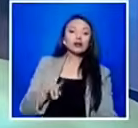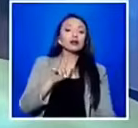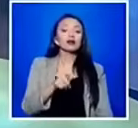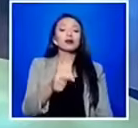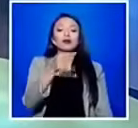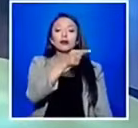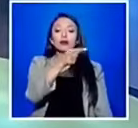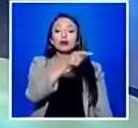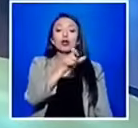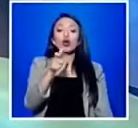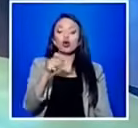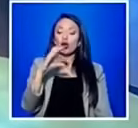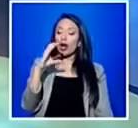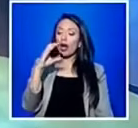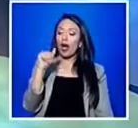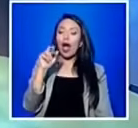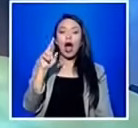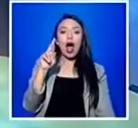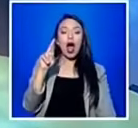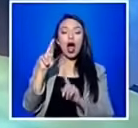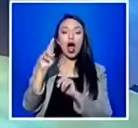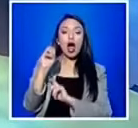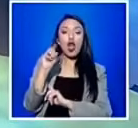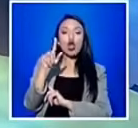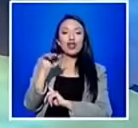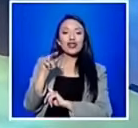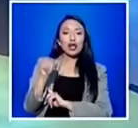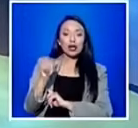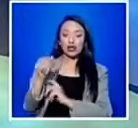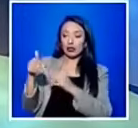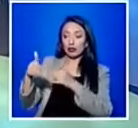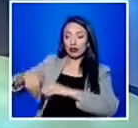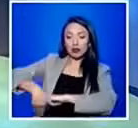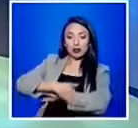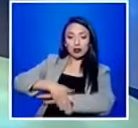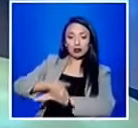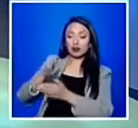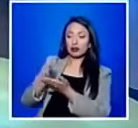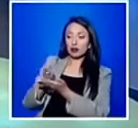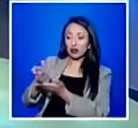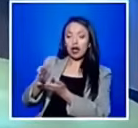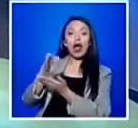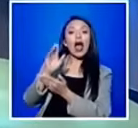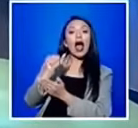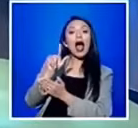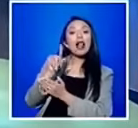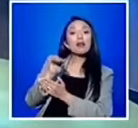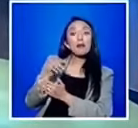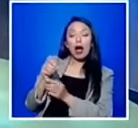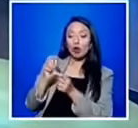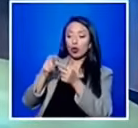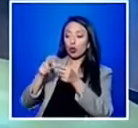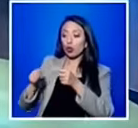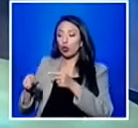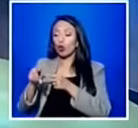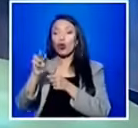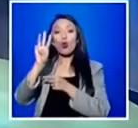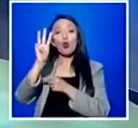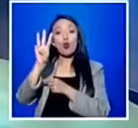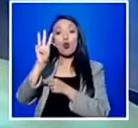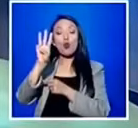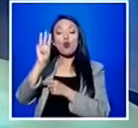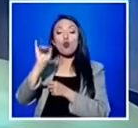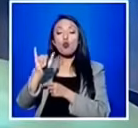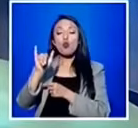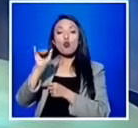otro cierre en el sector La Carolina, mucha atención, en la avenida Diego de Almagro, carriles cerrados, avenida Diego de Almagro y Wimper, avenida Diego de